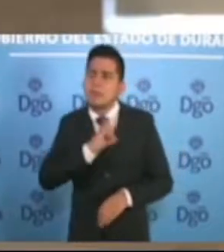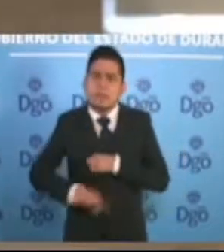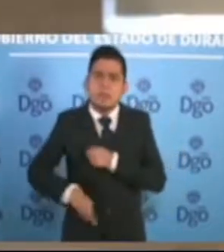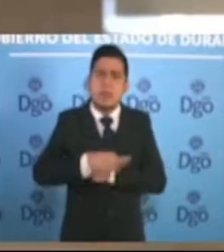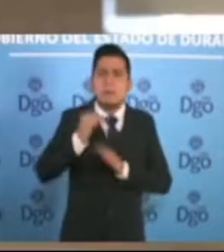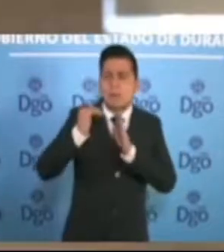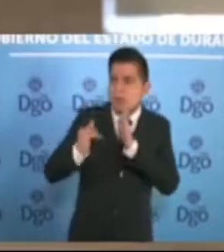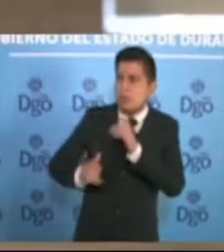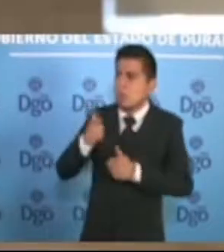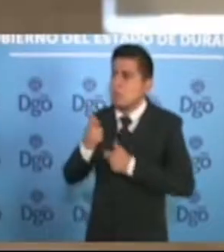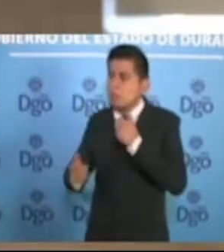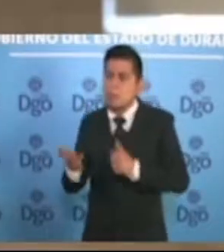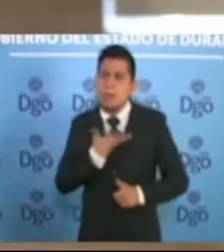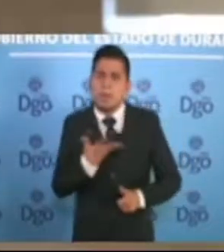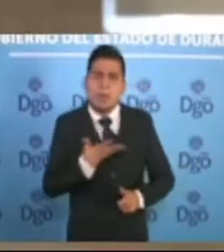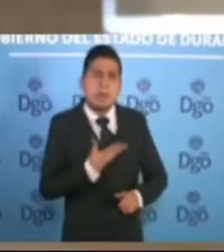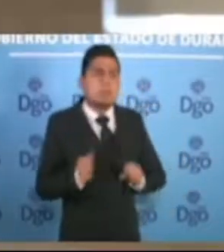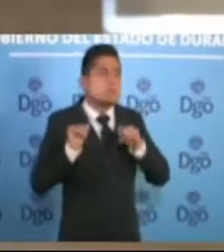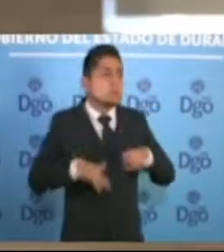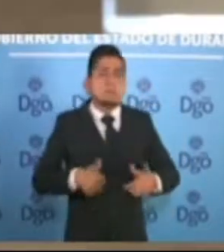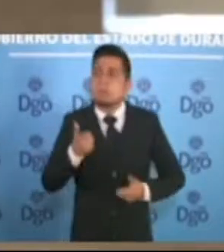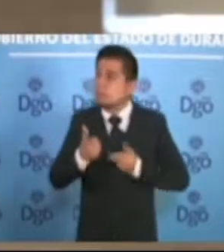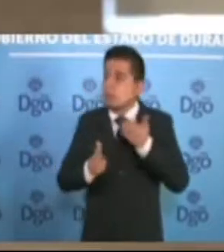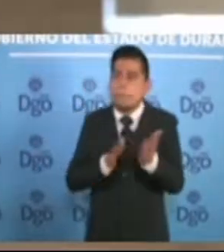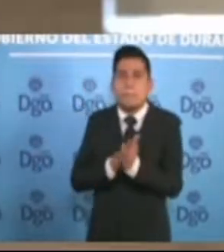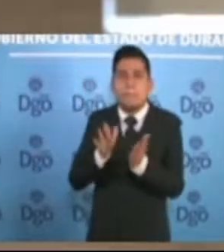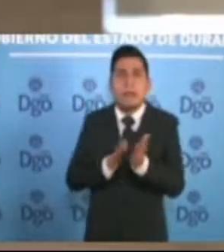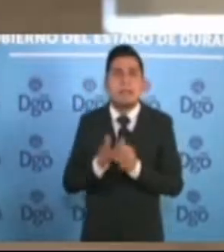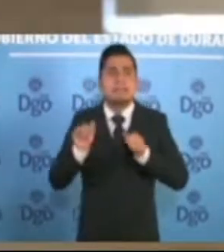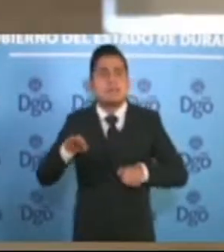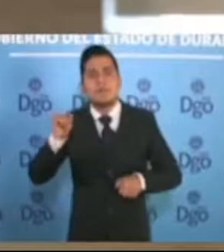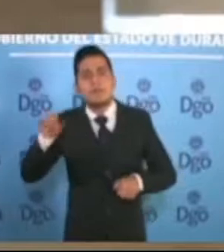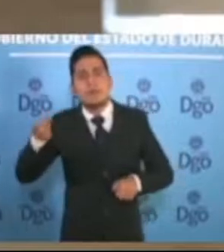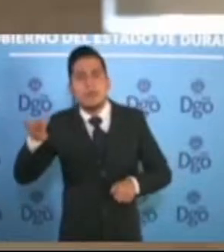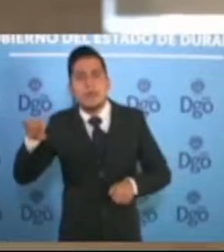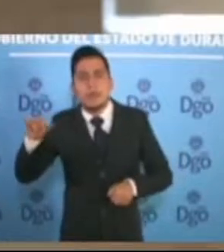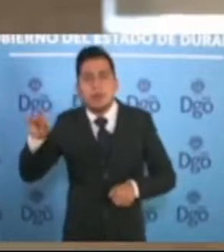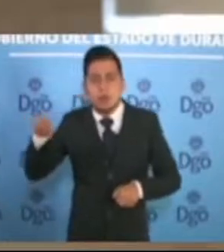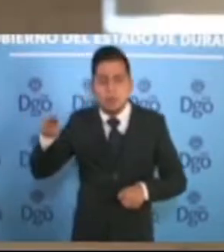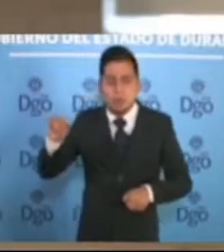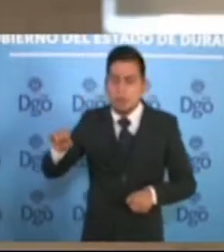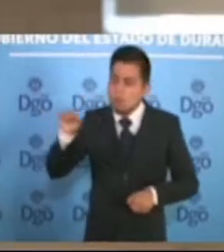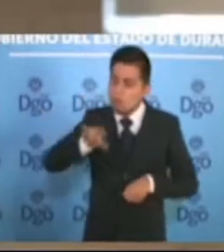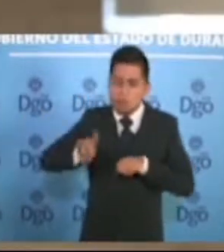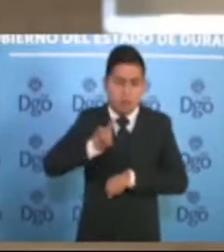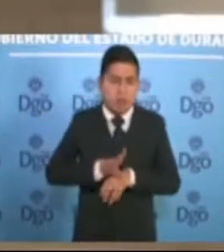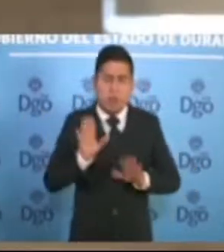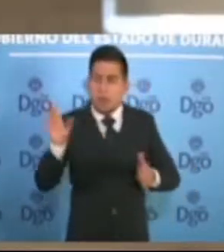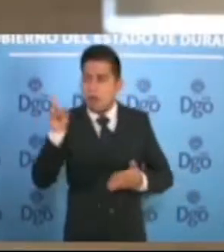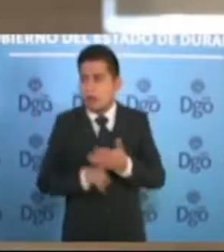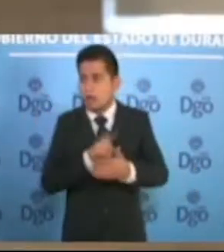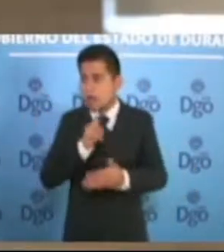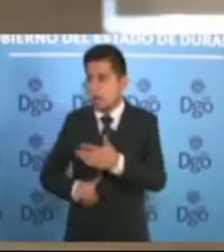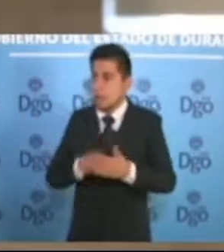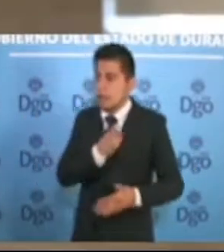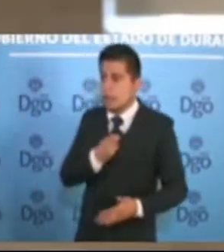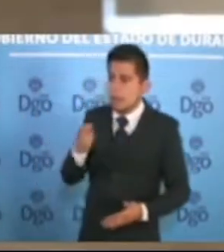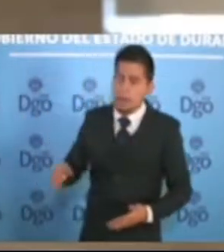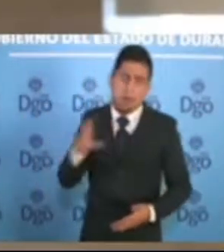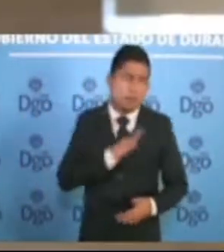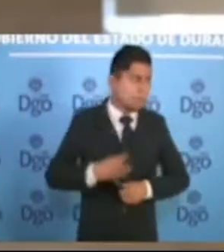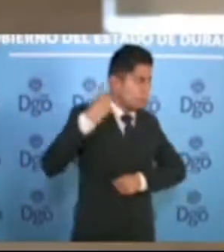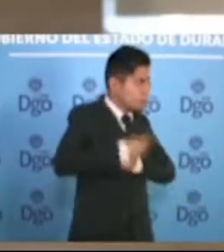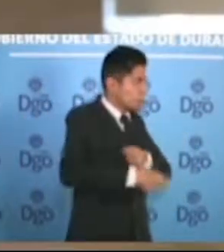y sin fondos, sin fideicomisos que hoy se han cancelado, esto perjudicará